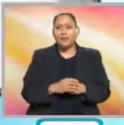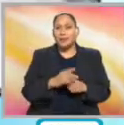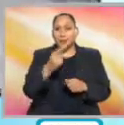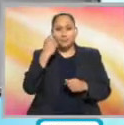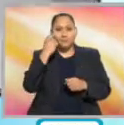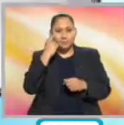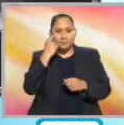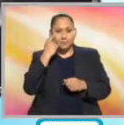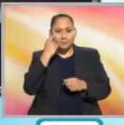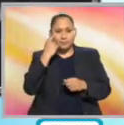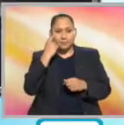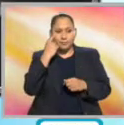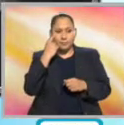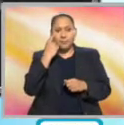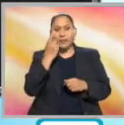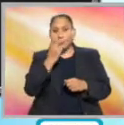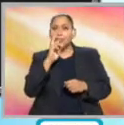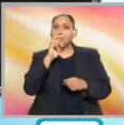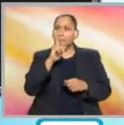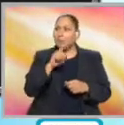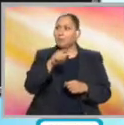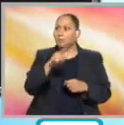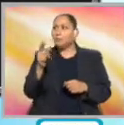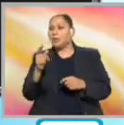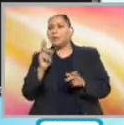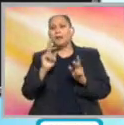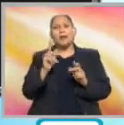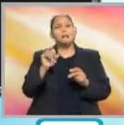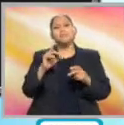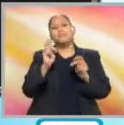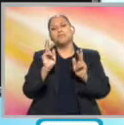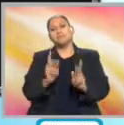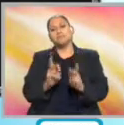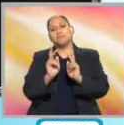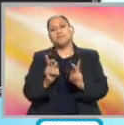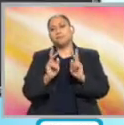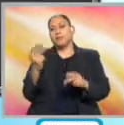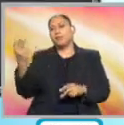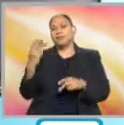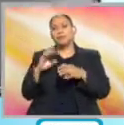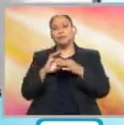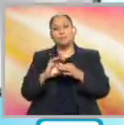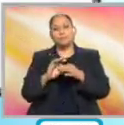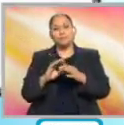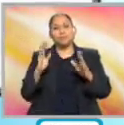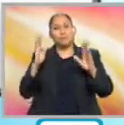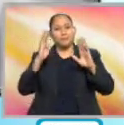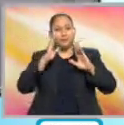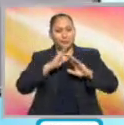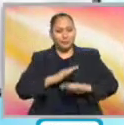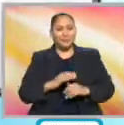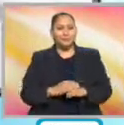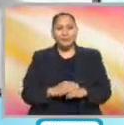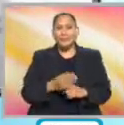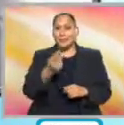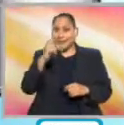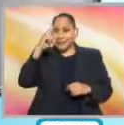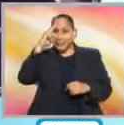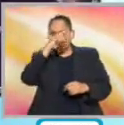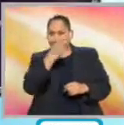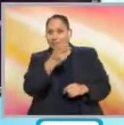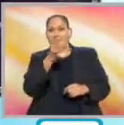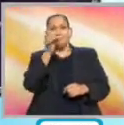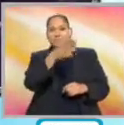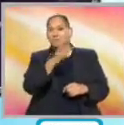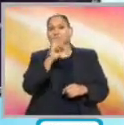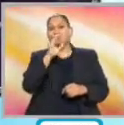escucha tú dices, híjole, sí está mejor y así te vas. Es un momento de Mátame convivencia. esta. A ver, Carlos. Esta está difícil que la podamos superar. No,